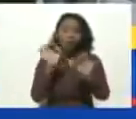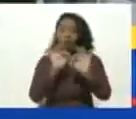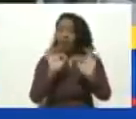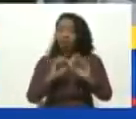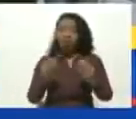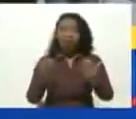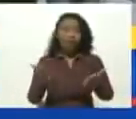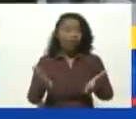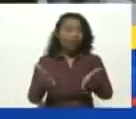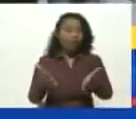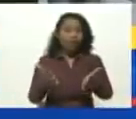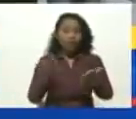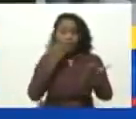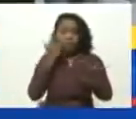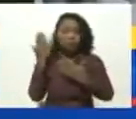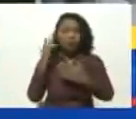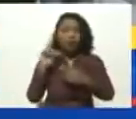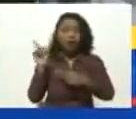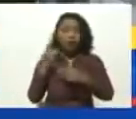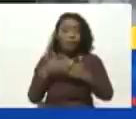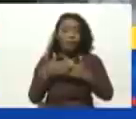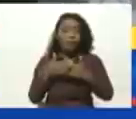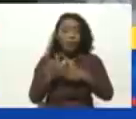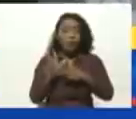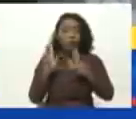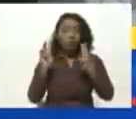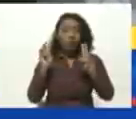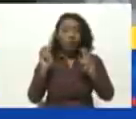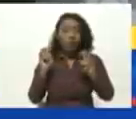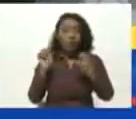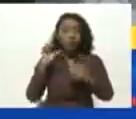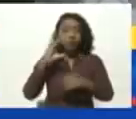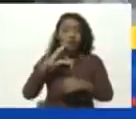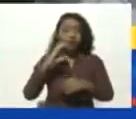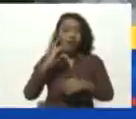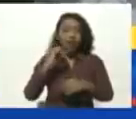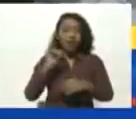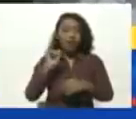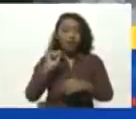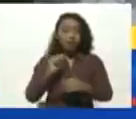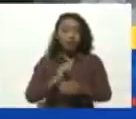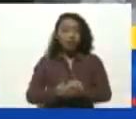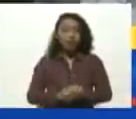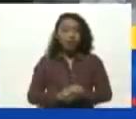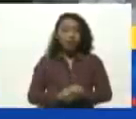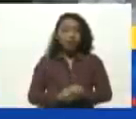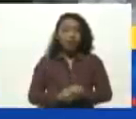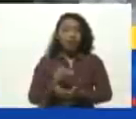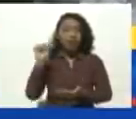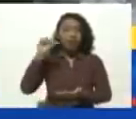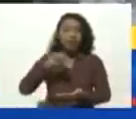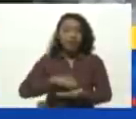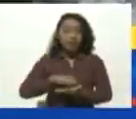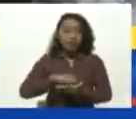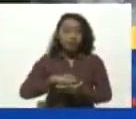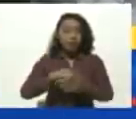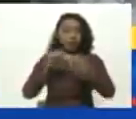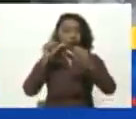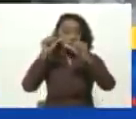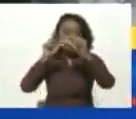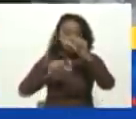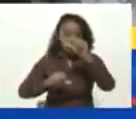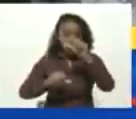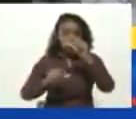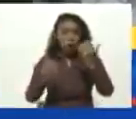Vázquez. Vamos a reinaugurar un CDI, el Centro de Diagnóstico